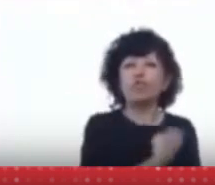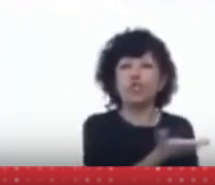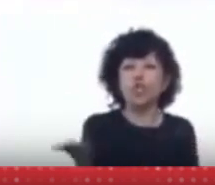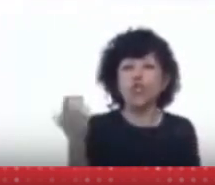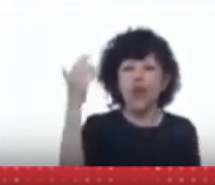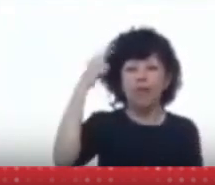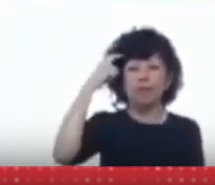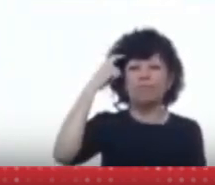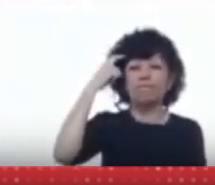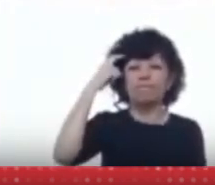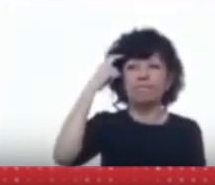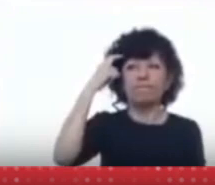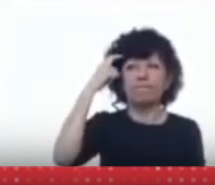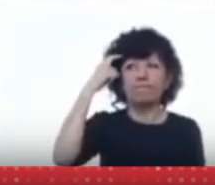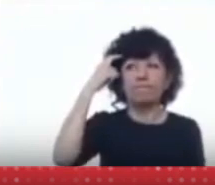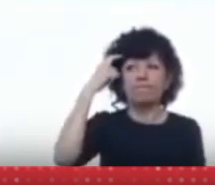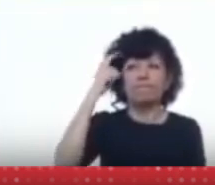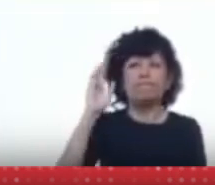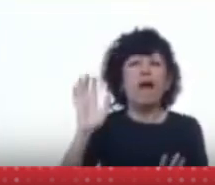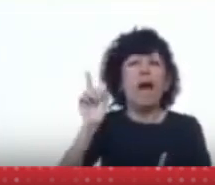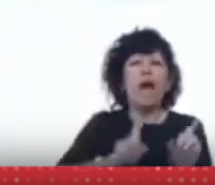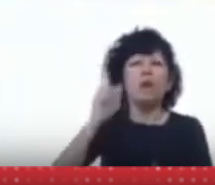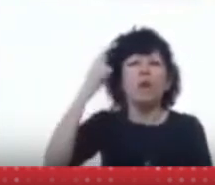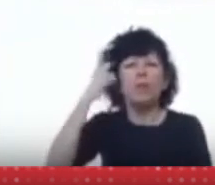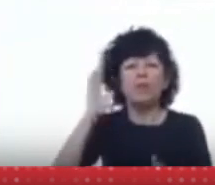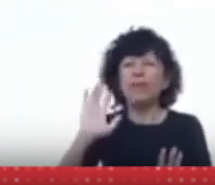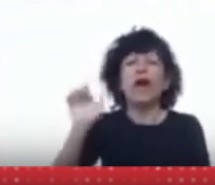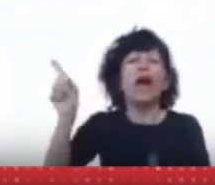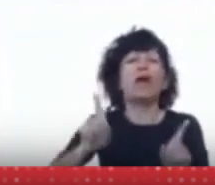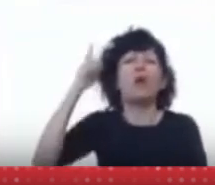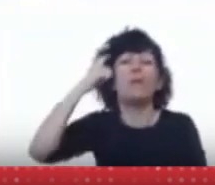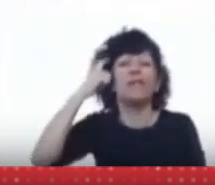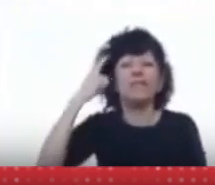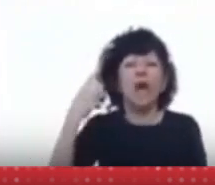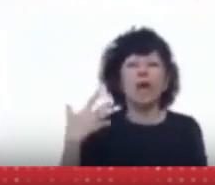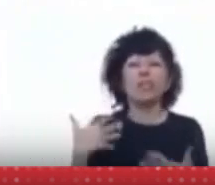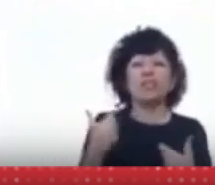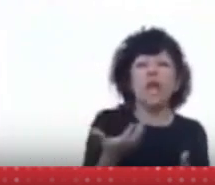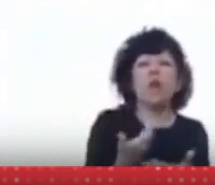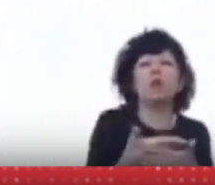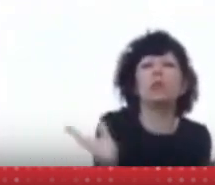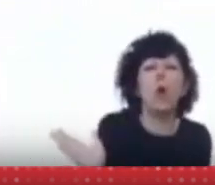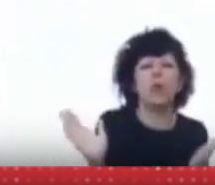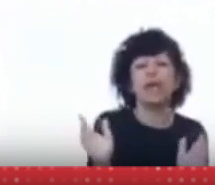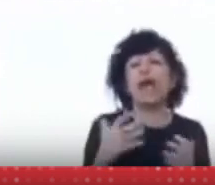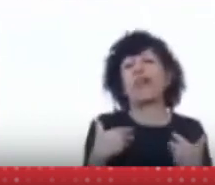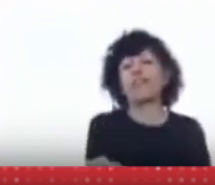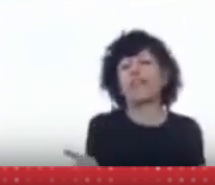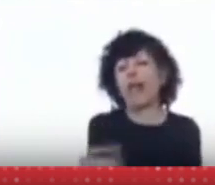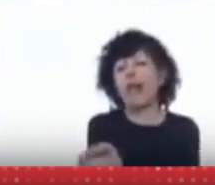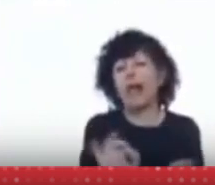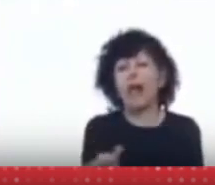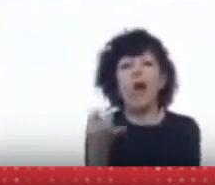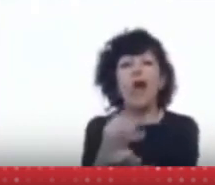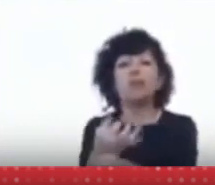había resuelto no defender más la salud pública, la universidad pública, que había resuelto no defender la